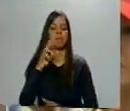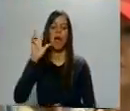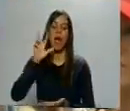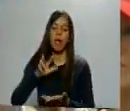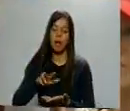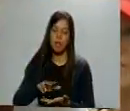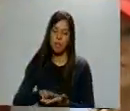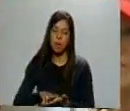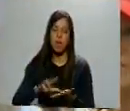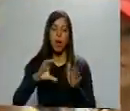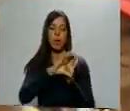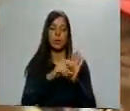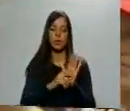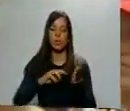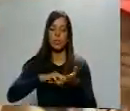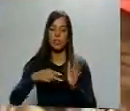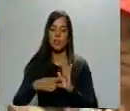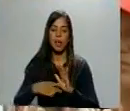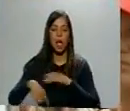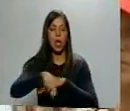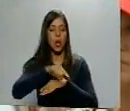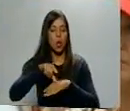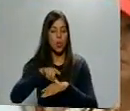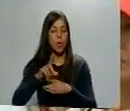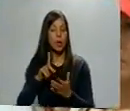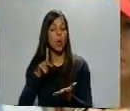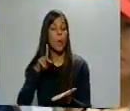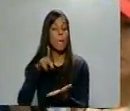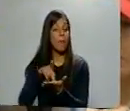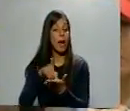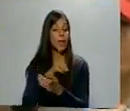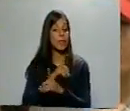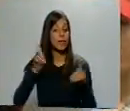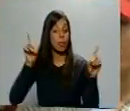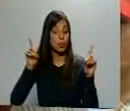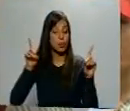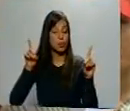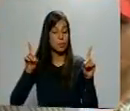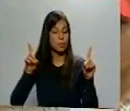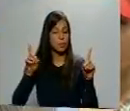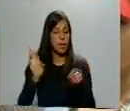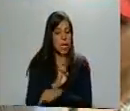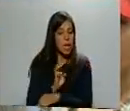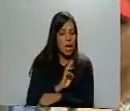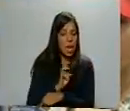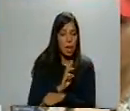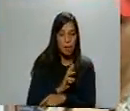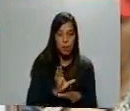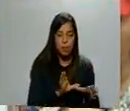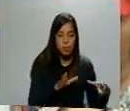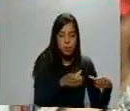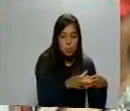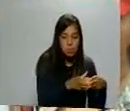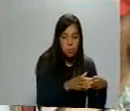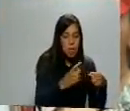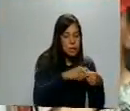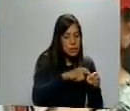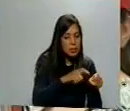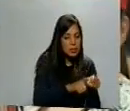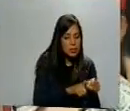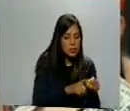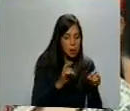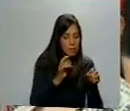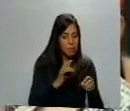democrático y participativo, enseguida se reunieron el combo este que